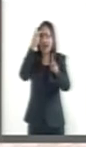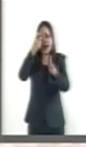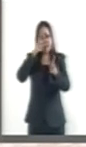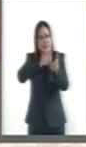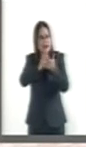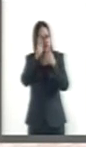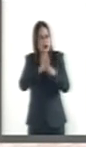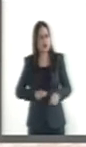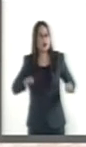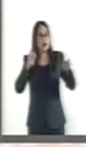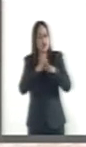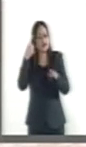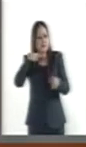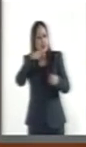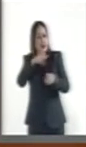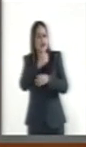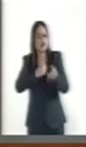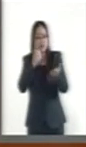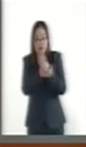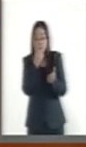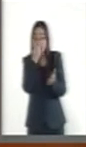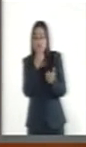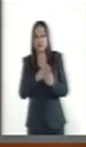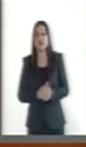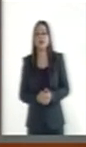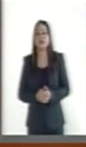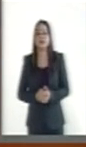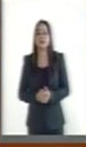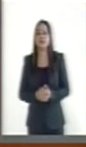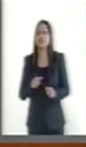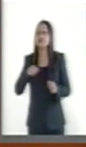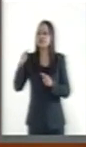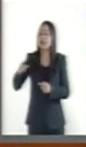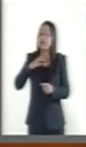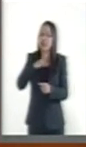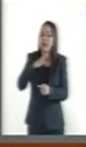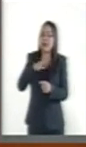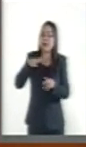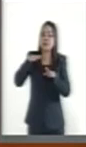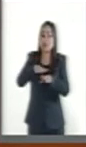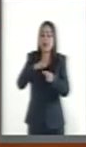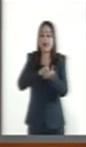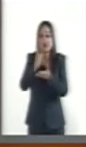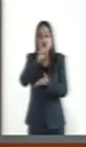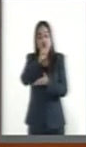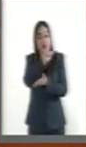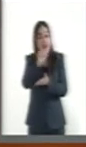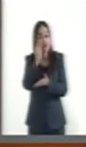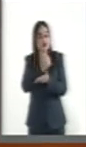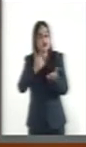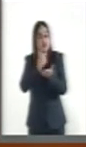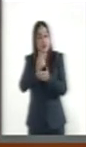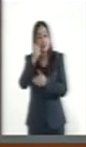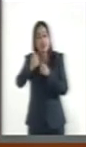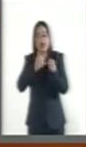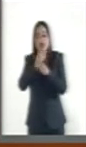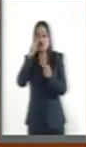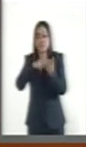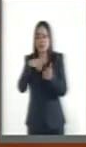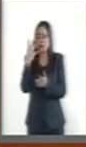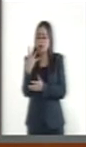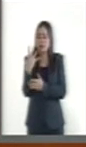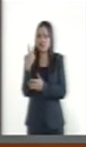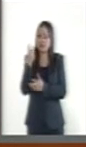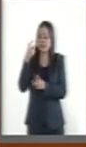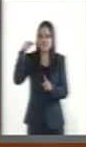este derecho a la ciudad. Tal es el caso de la Carta Mundial por el Derecho a la Ciudad 2004, dirigida a